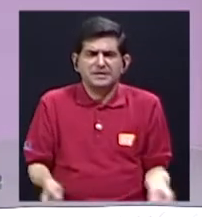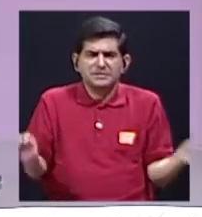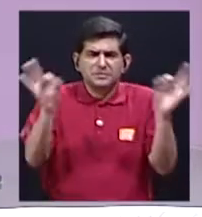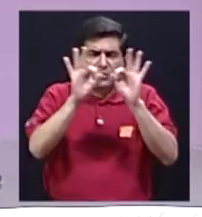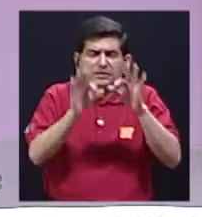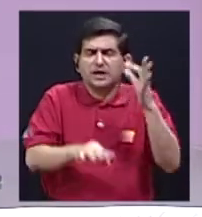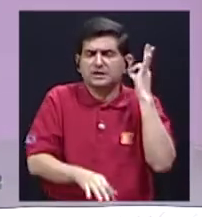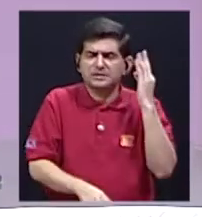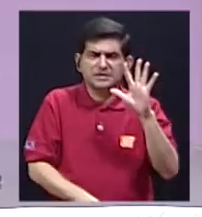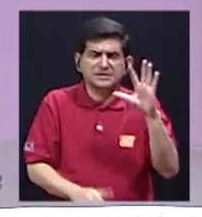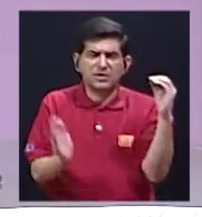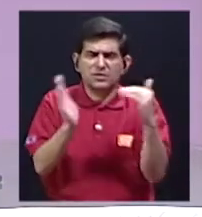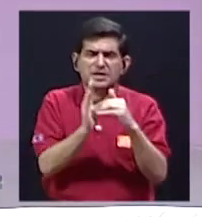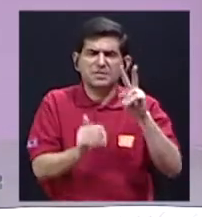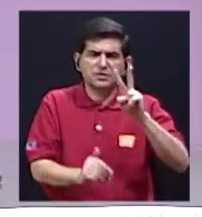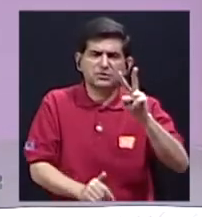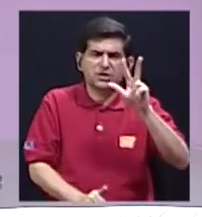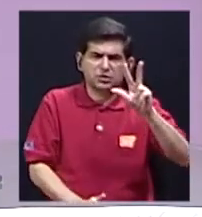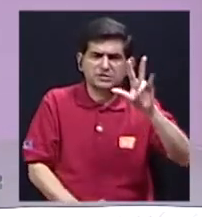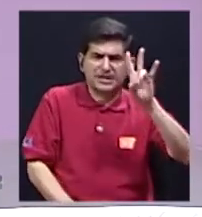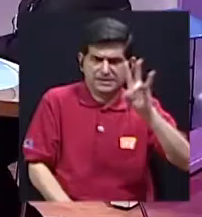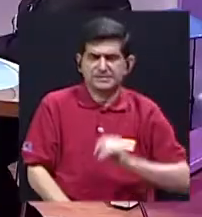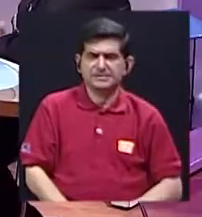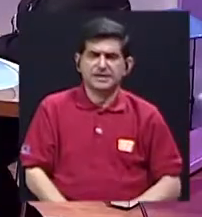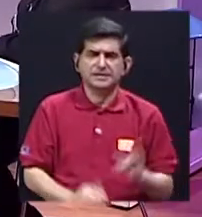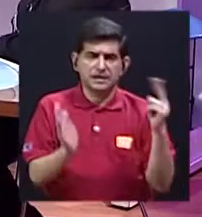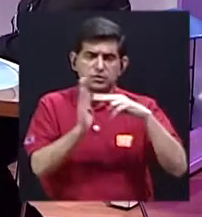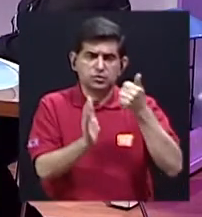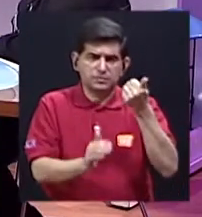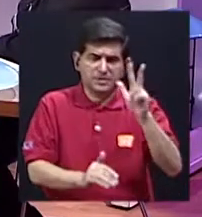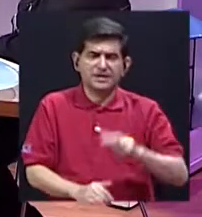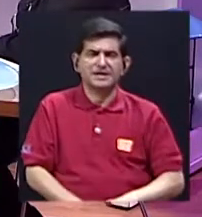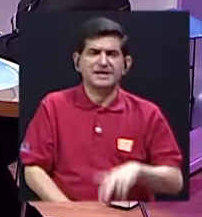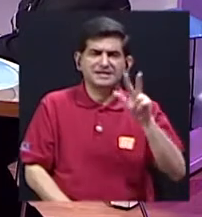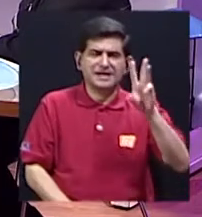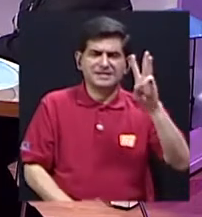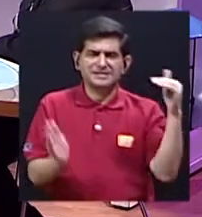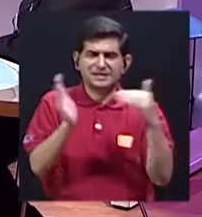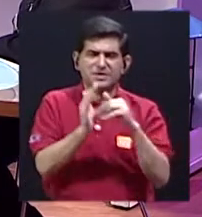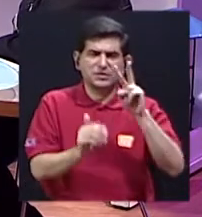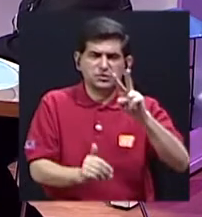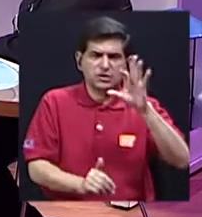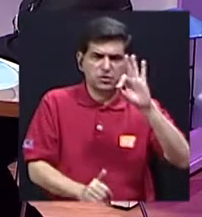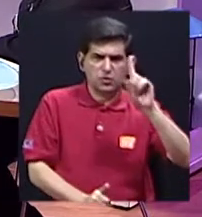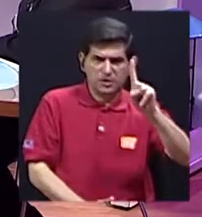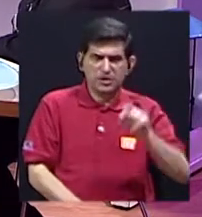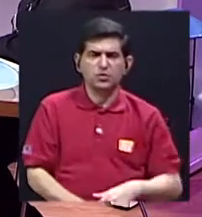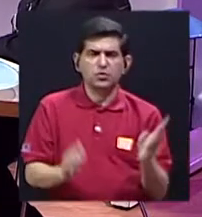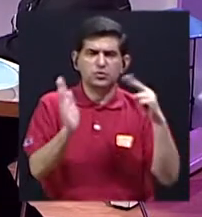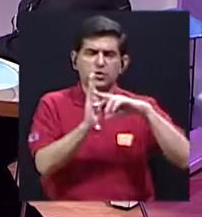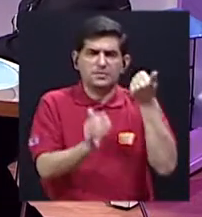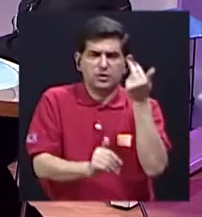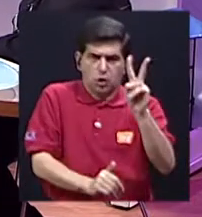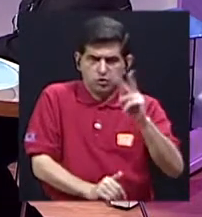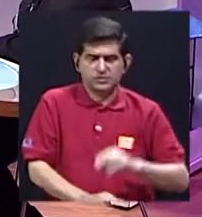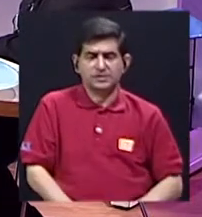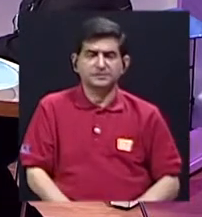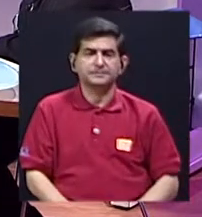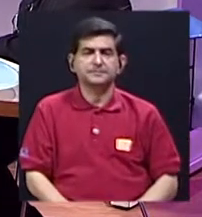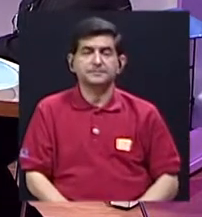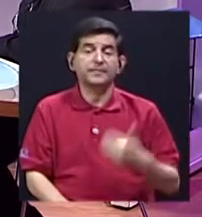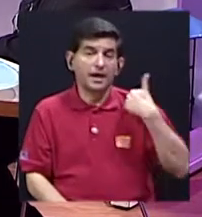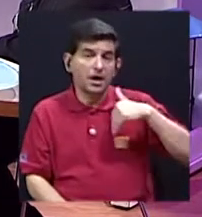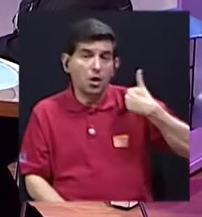50 1.237 en el 2013 y 36 mil 291 en el 2012 no son